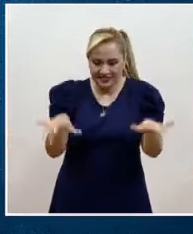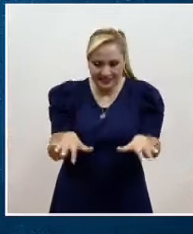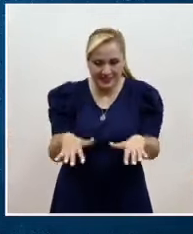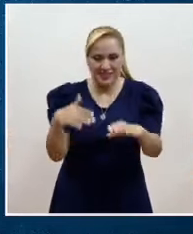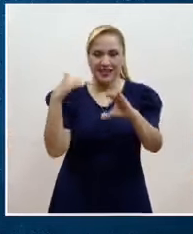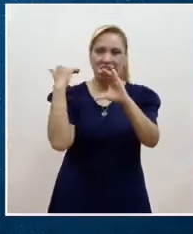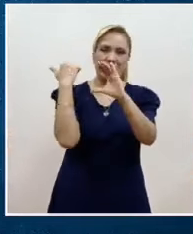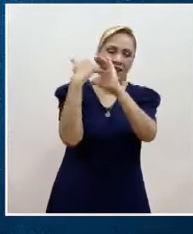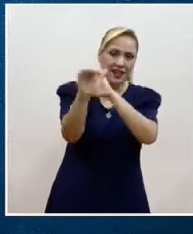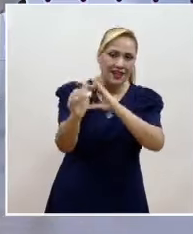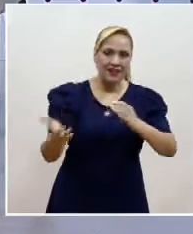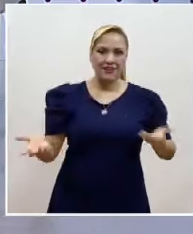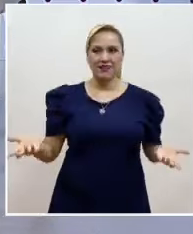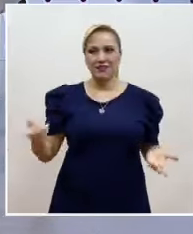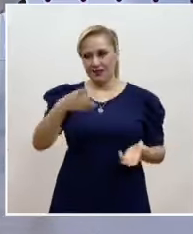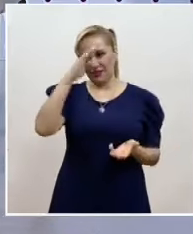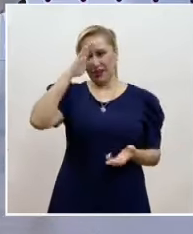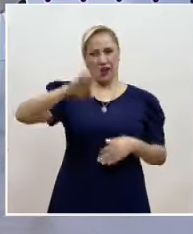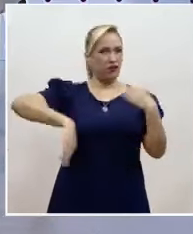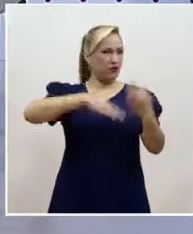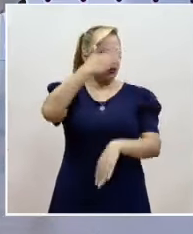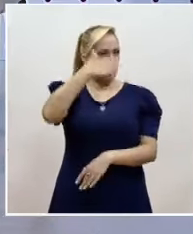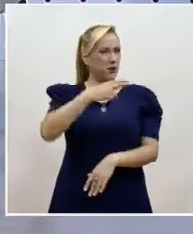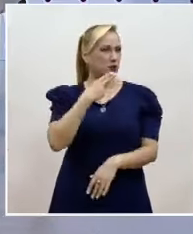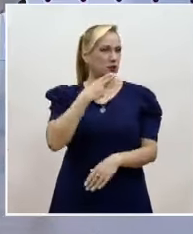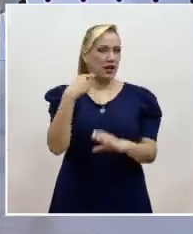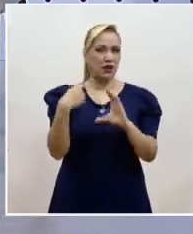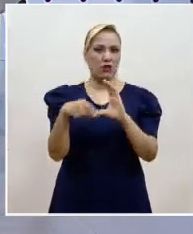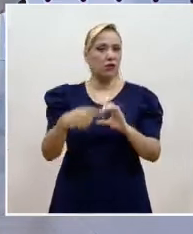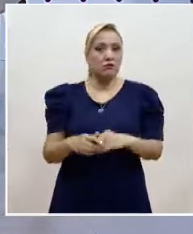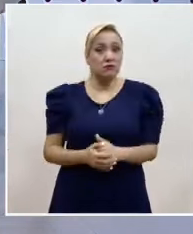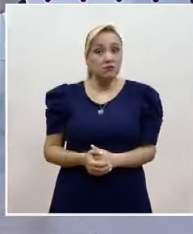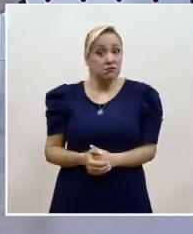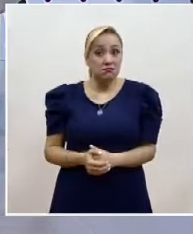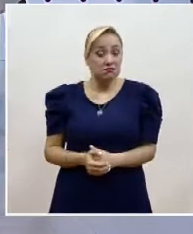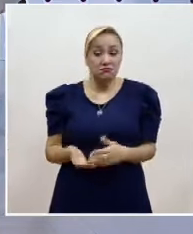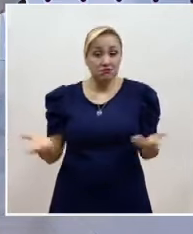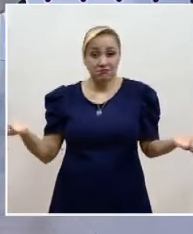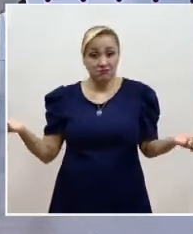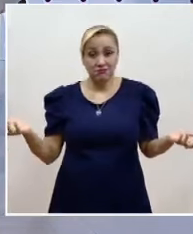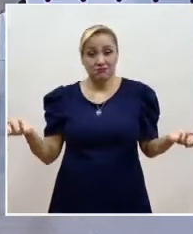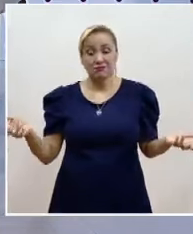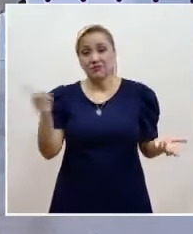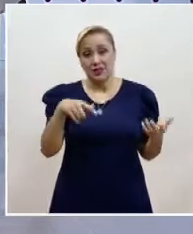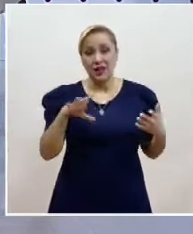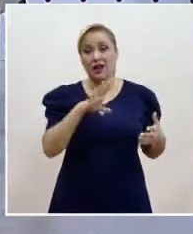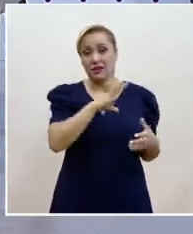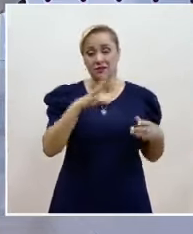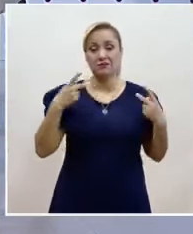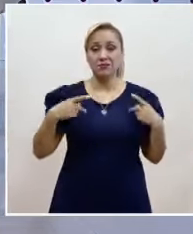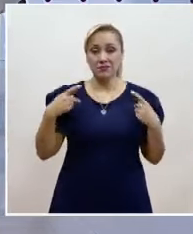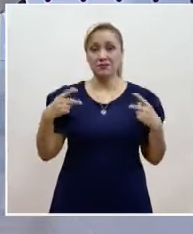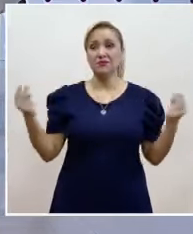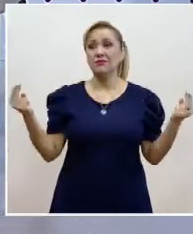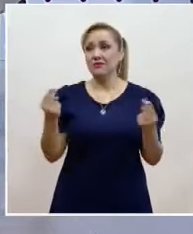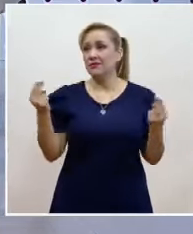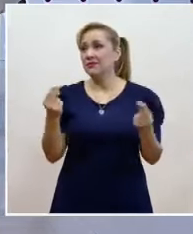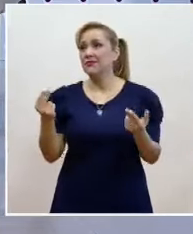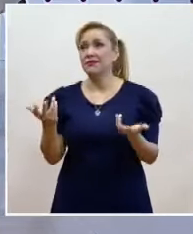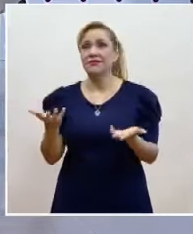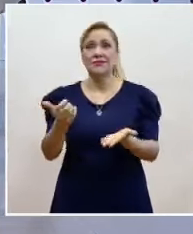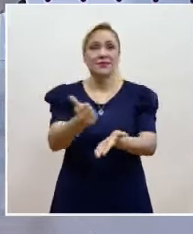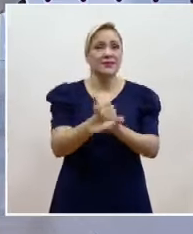todo el mundo lo sabría, pero pensemos en diferentes regiones en México, ¿no? Que gente que necesita acudir a la justicia y tiene esas carencias.